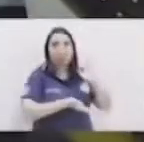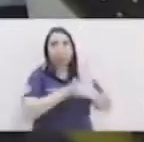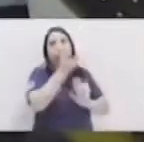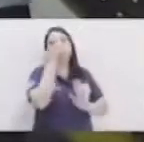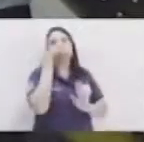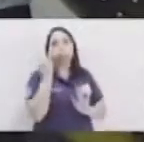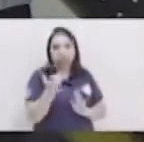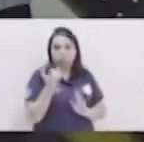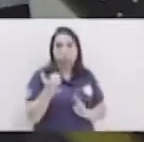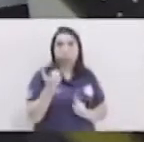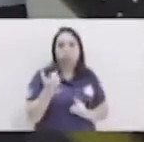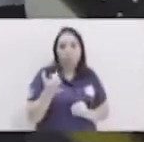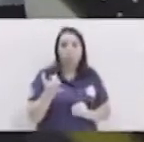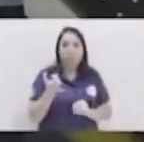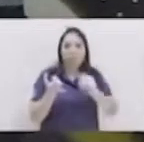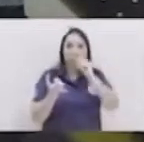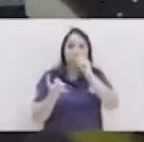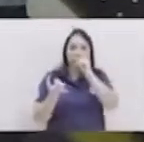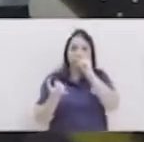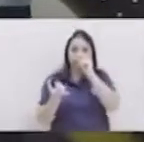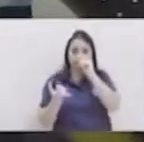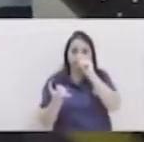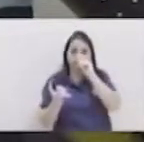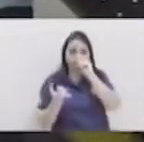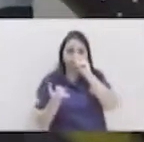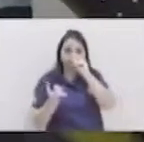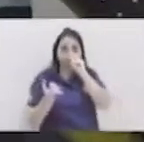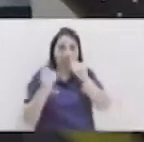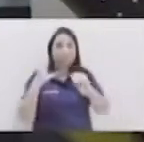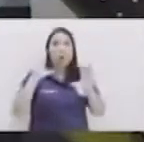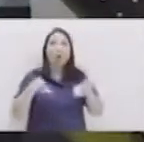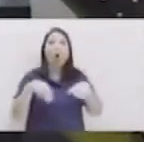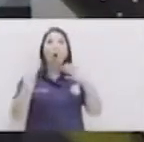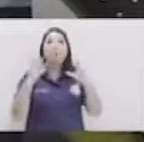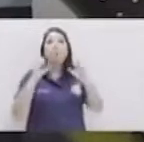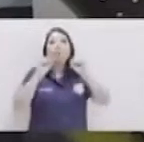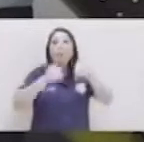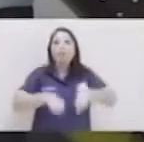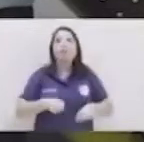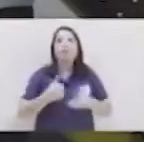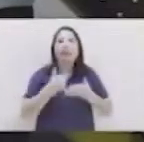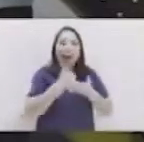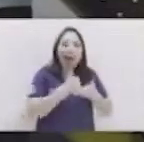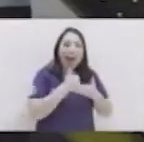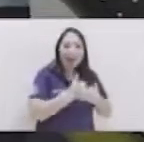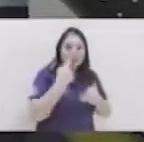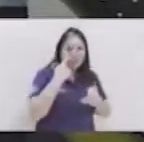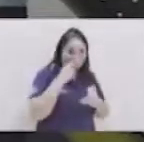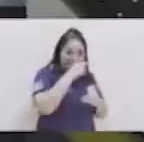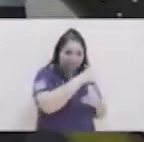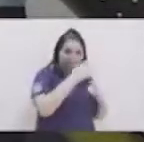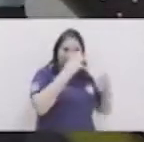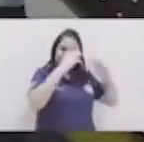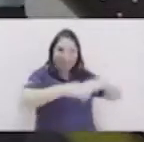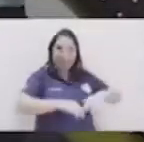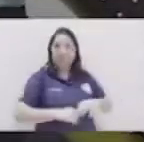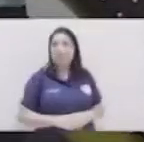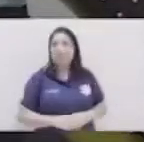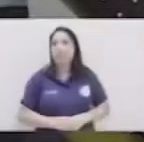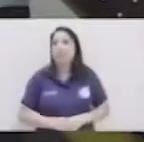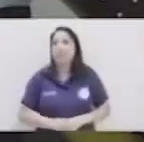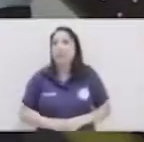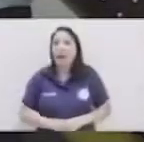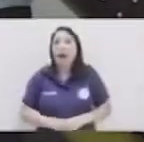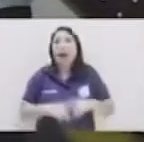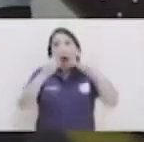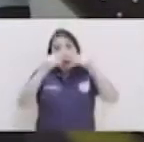porque conlleva más formas de cómo poder actuar en este escenario. Mientras